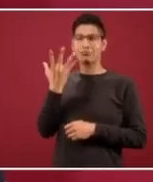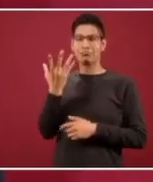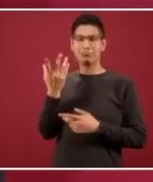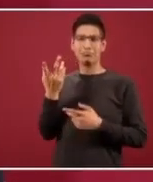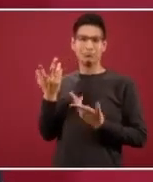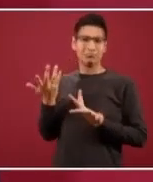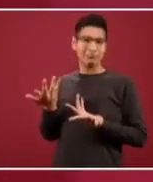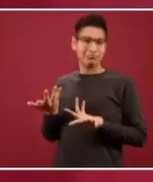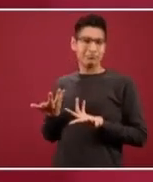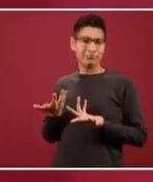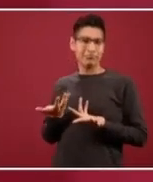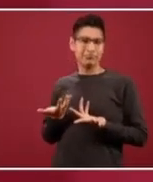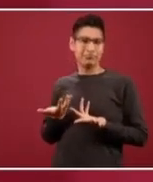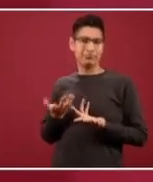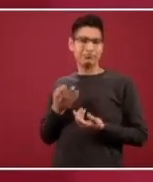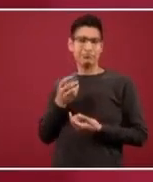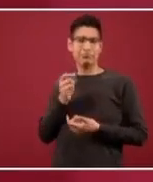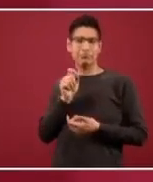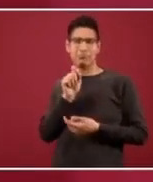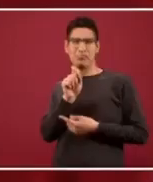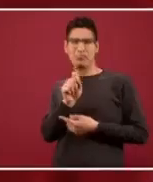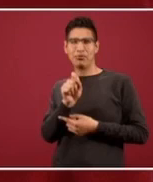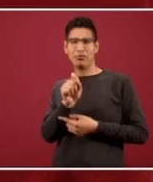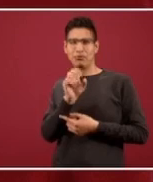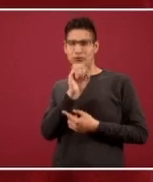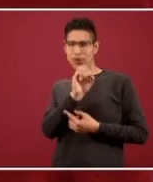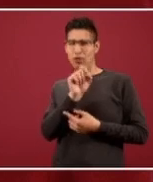población del